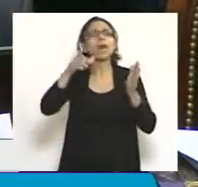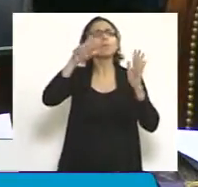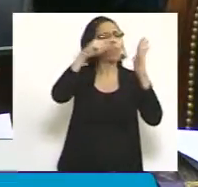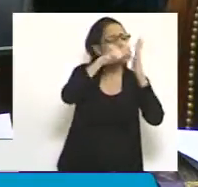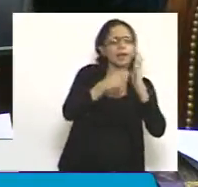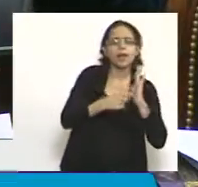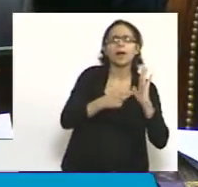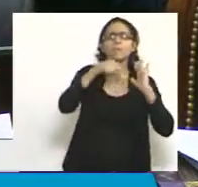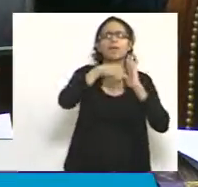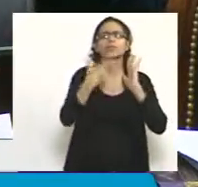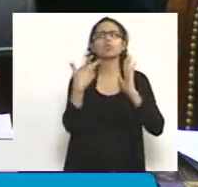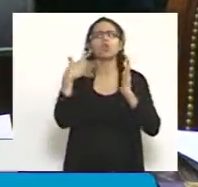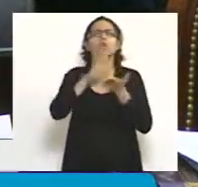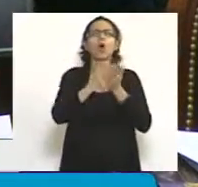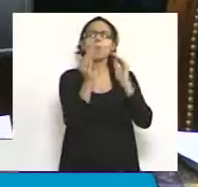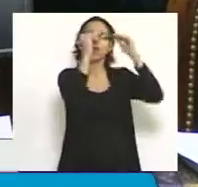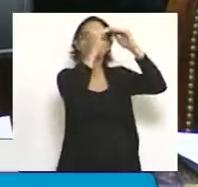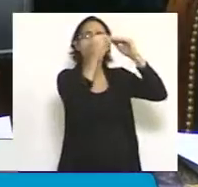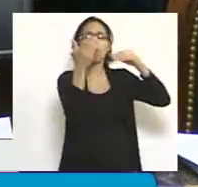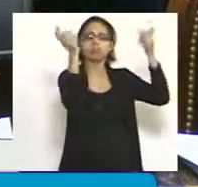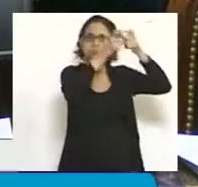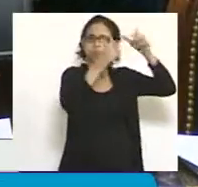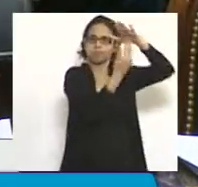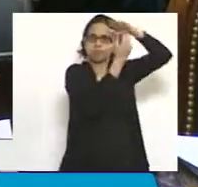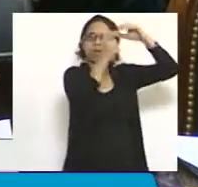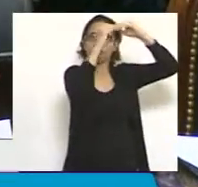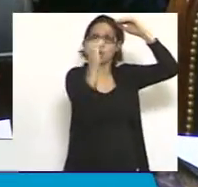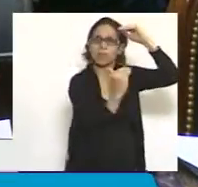Magistratura, el decreto ley